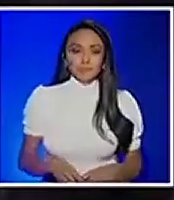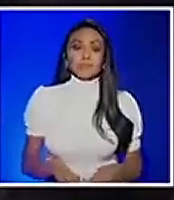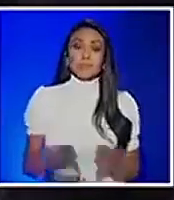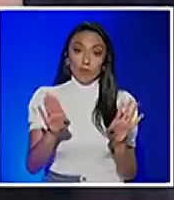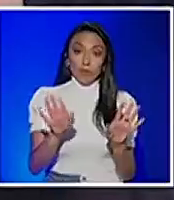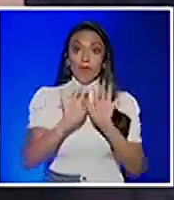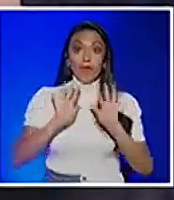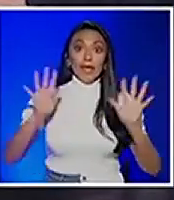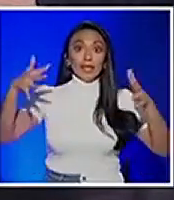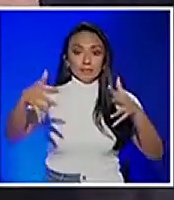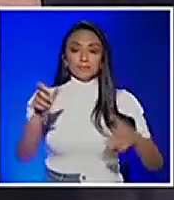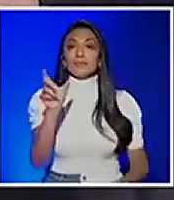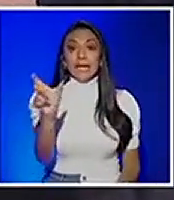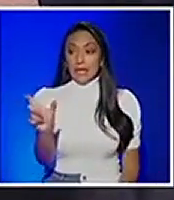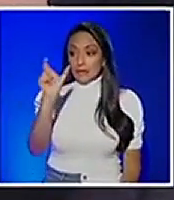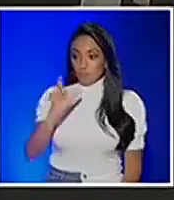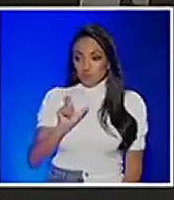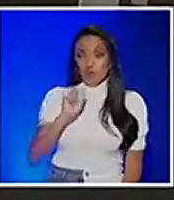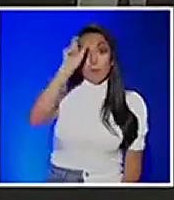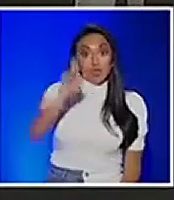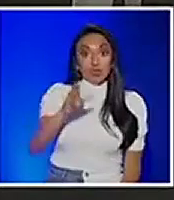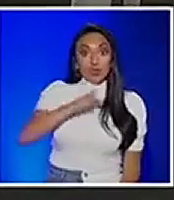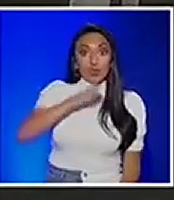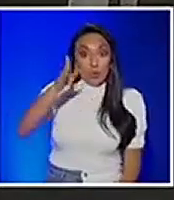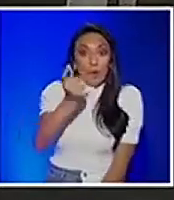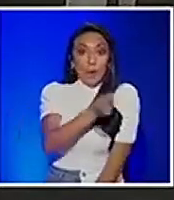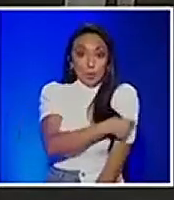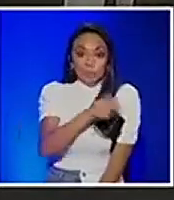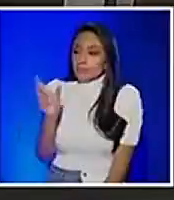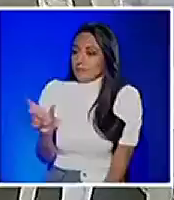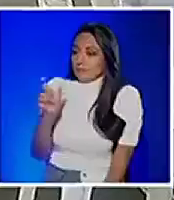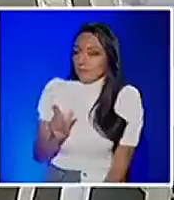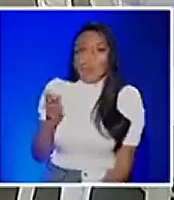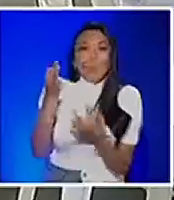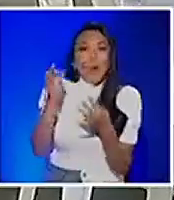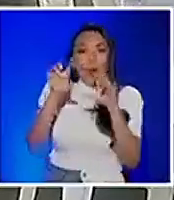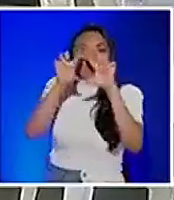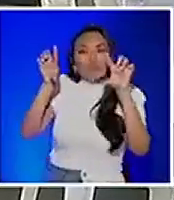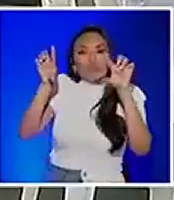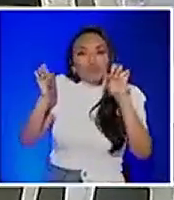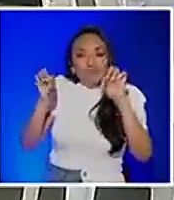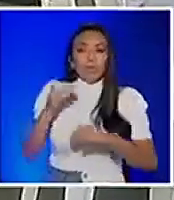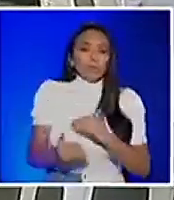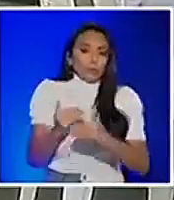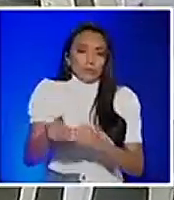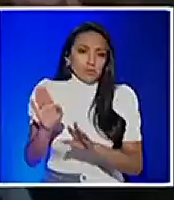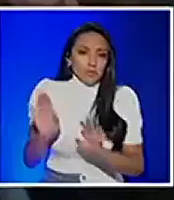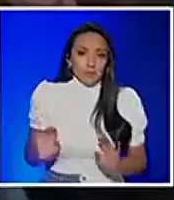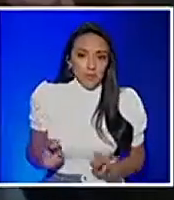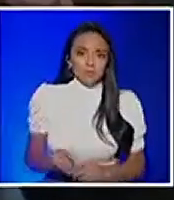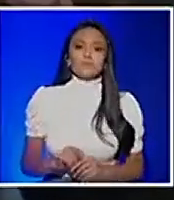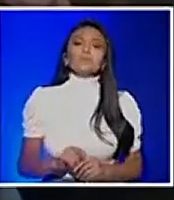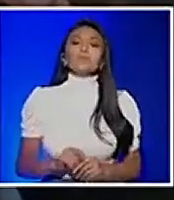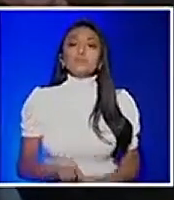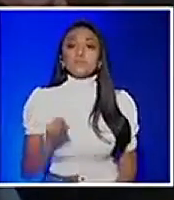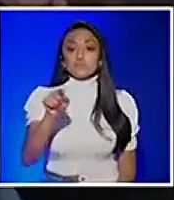General, el CARNET recibe cada persona al acudir a la vacunación. Es el procedimiento establecido en cada uno de los puntos del país. Bueno, en cada uno de nuestros